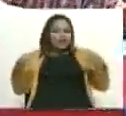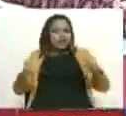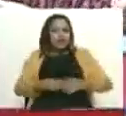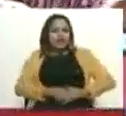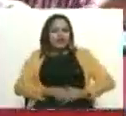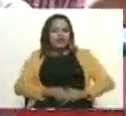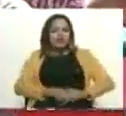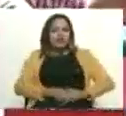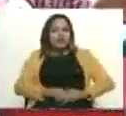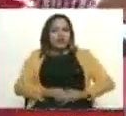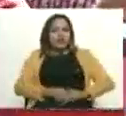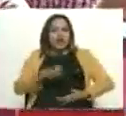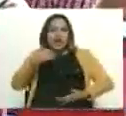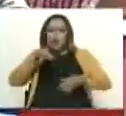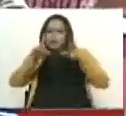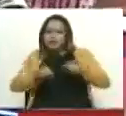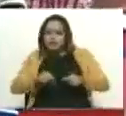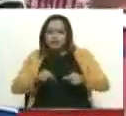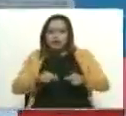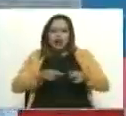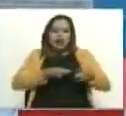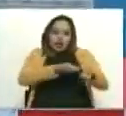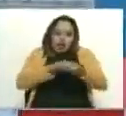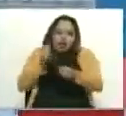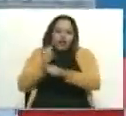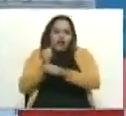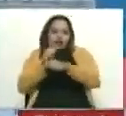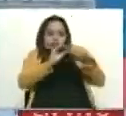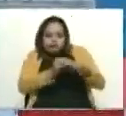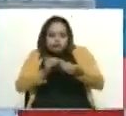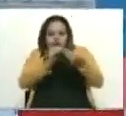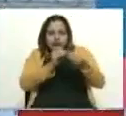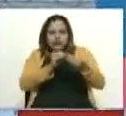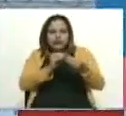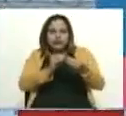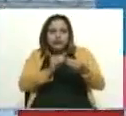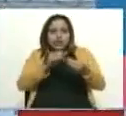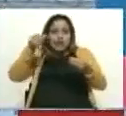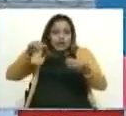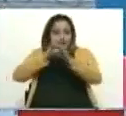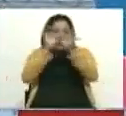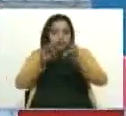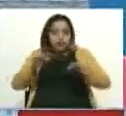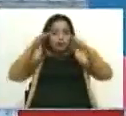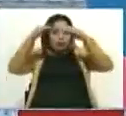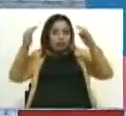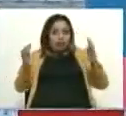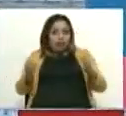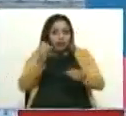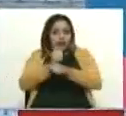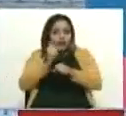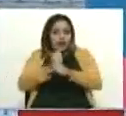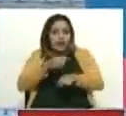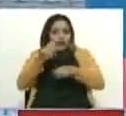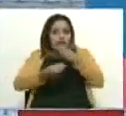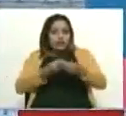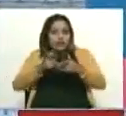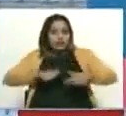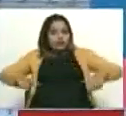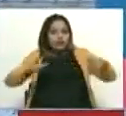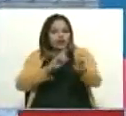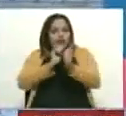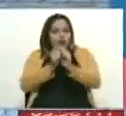bajo mantenimiento. Y todo esto, toda esta esta obra que terminó siendo el Polideportivo de